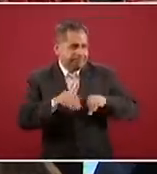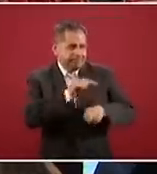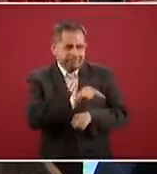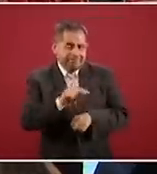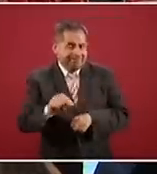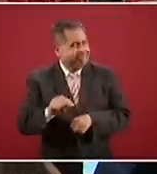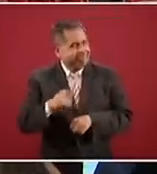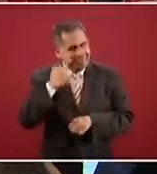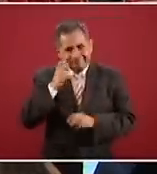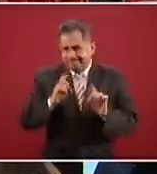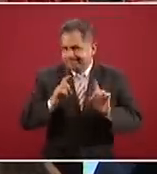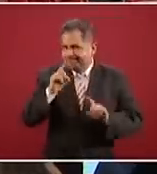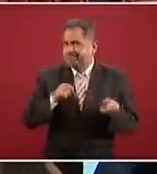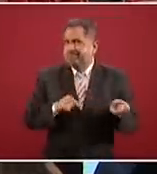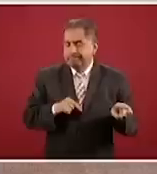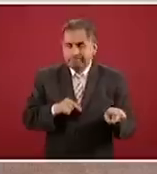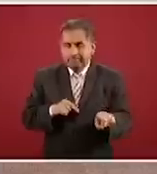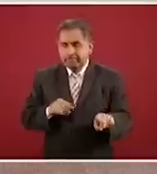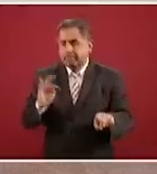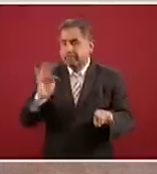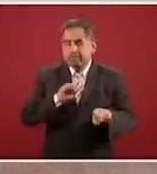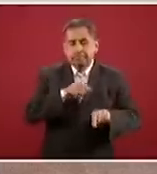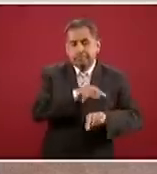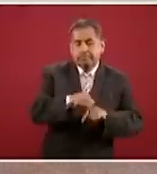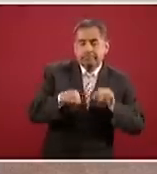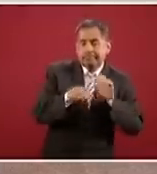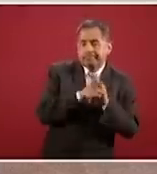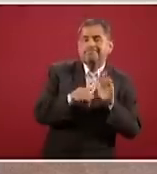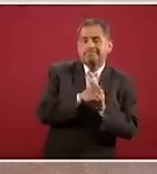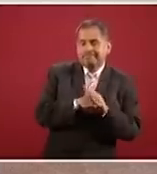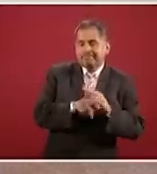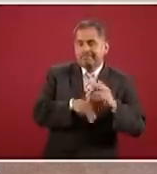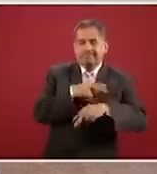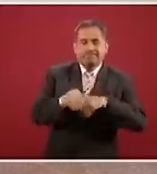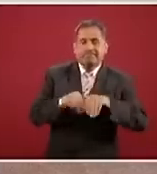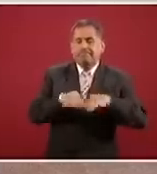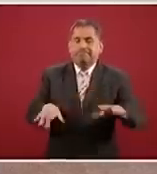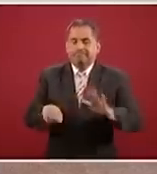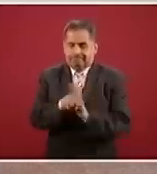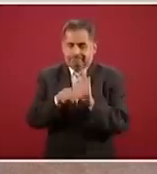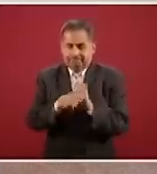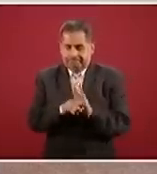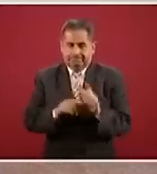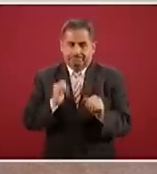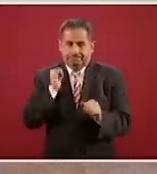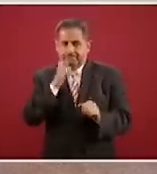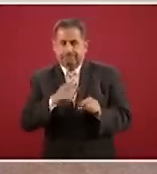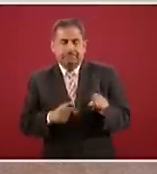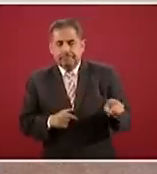tipo que pueden ser eventualmente generadoras de